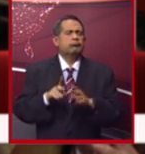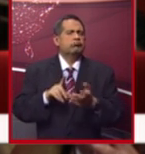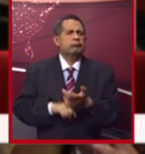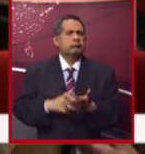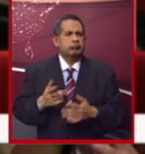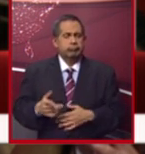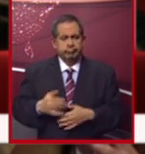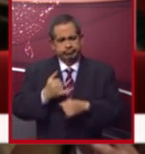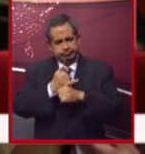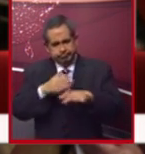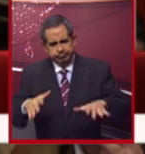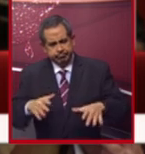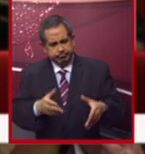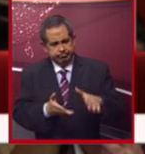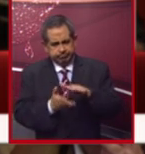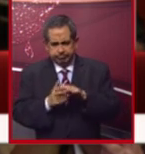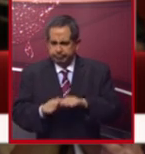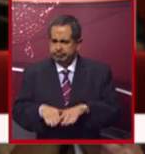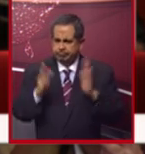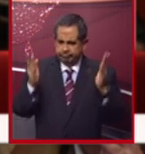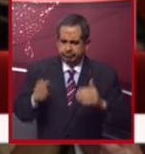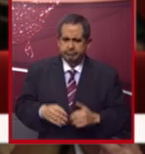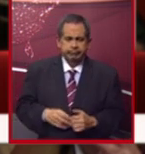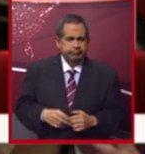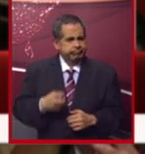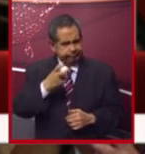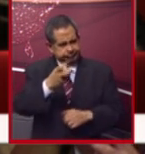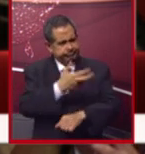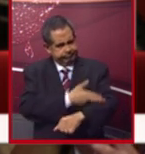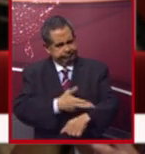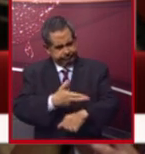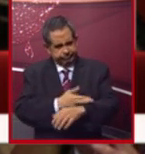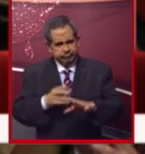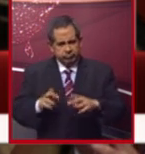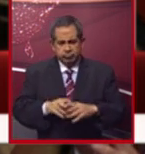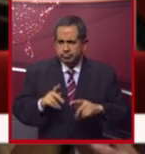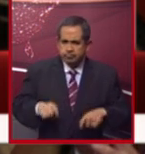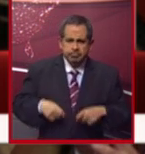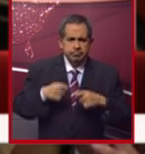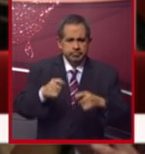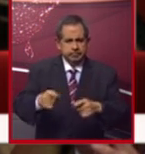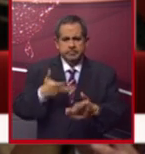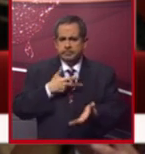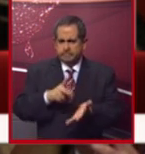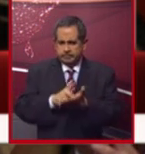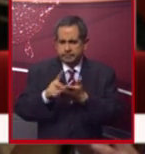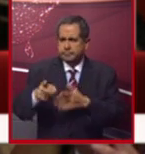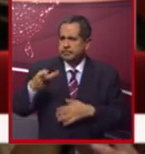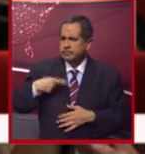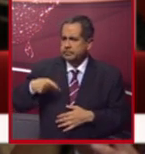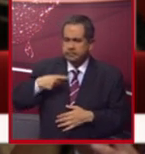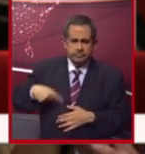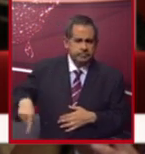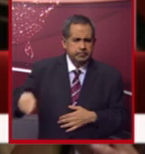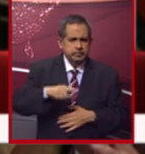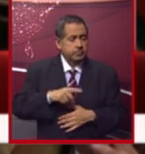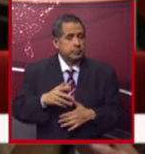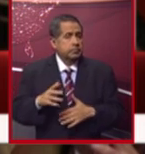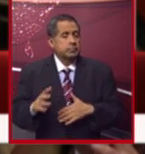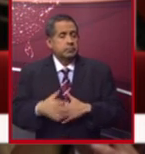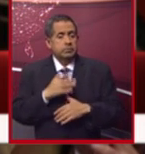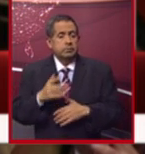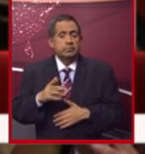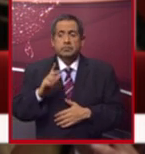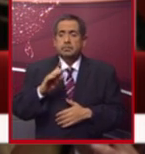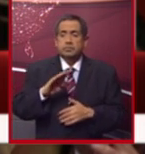reserva de información, que haya una liderazgo en ese proceso que garantice el derecho de las personas, porque cada